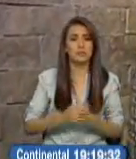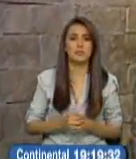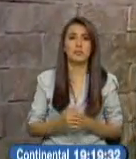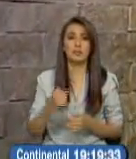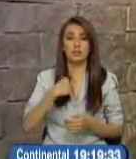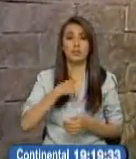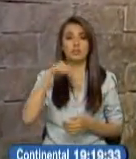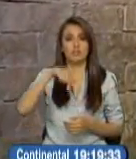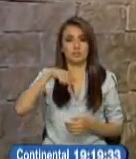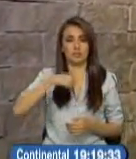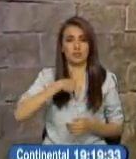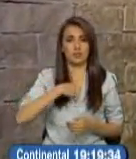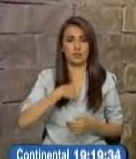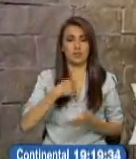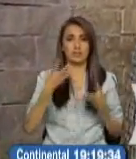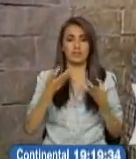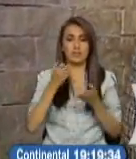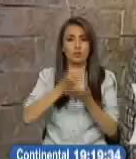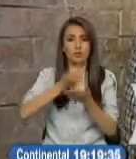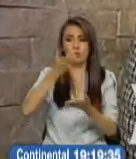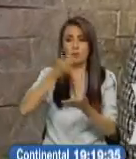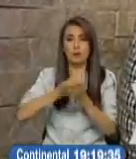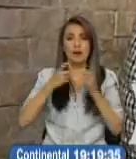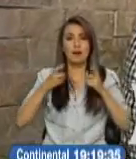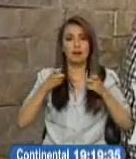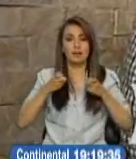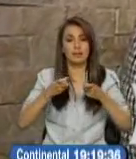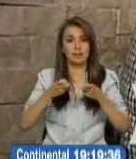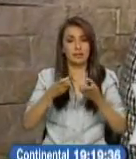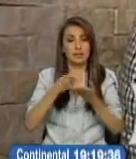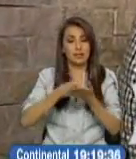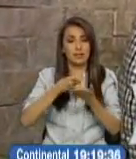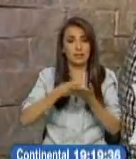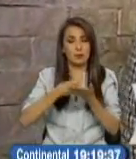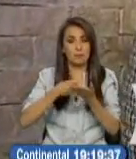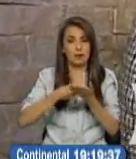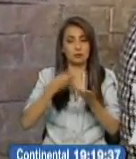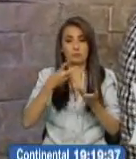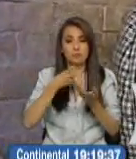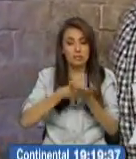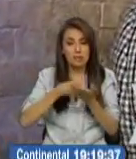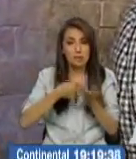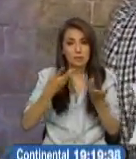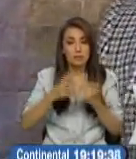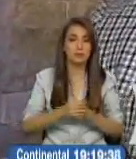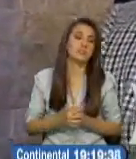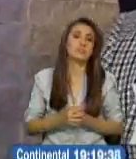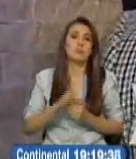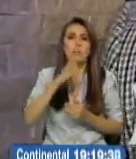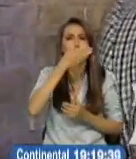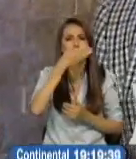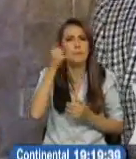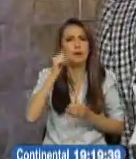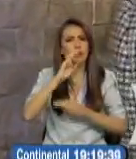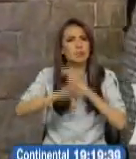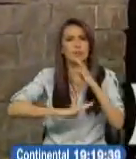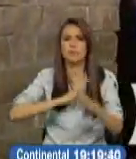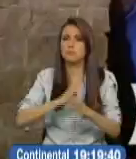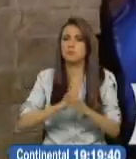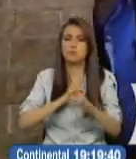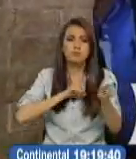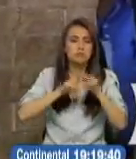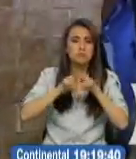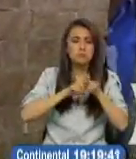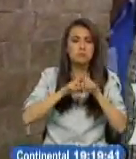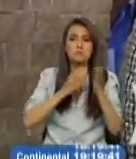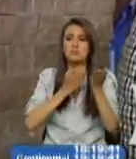Estoy aquí porque quiero comprar camarón y pienso que la calidad del camarón ecuatoriano es una de las mejores del mundo. Son muy competitivos, dan un muy